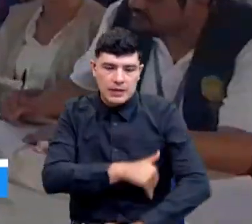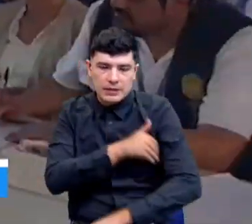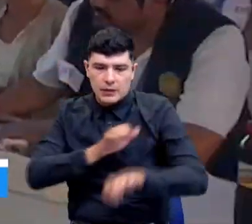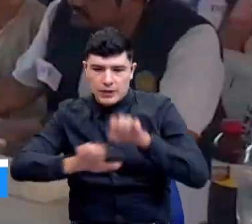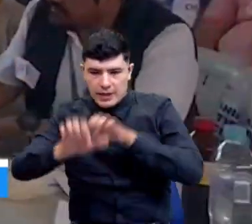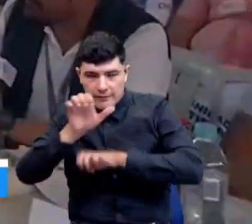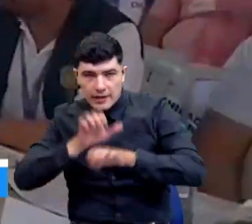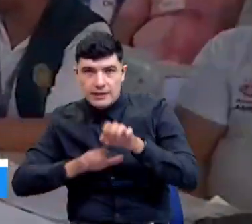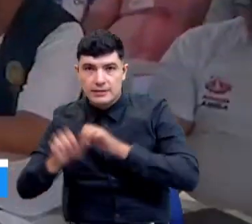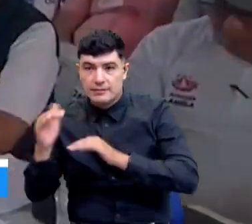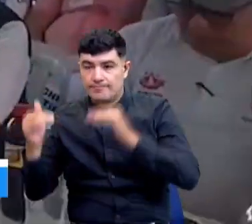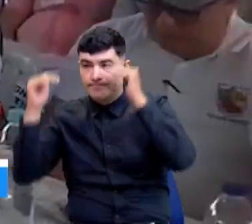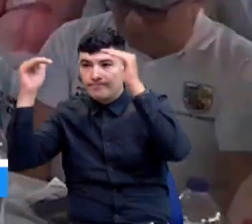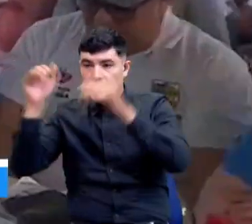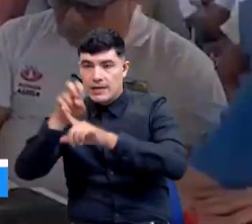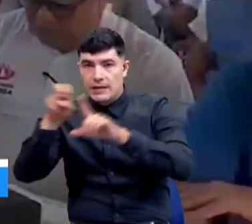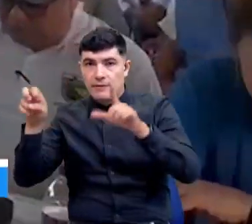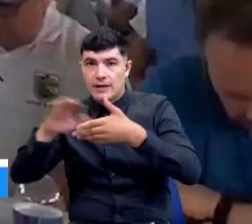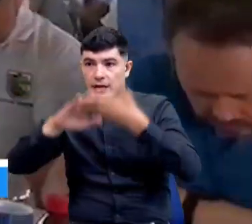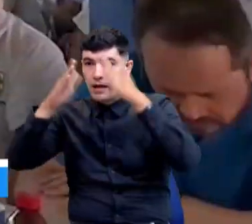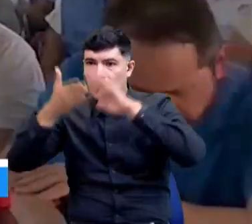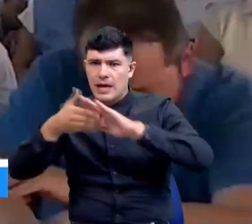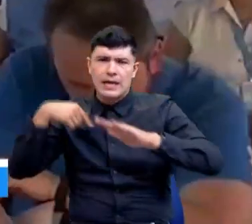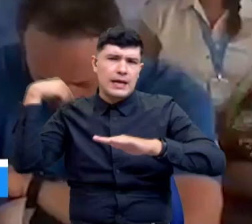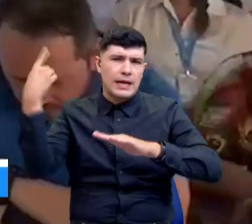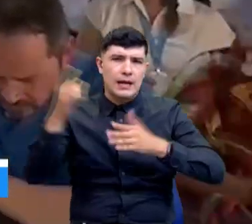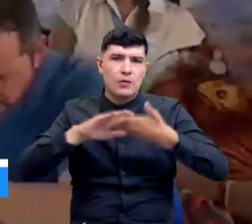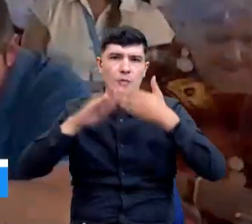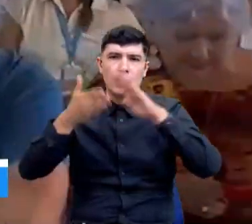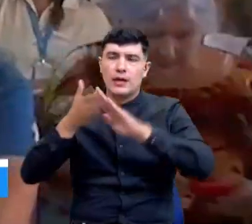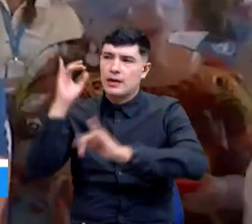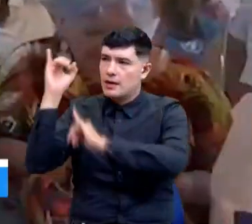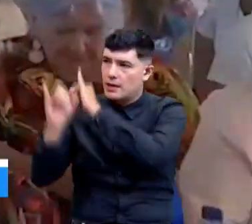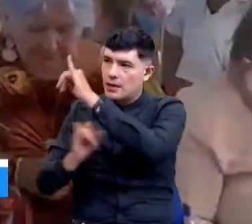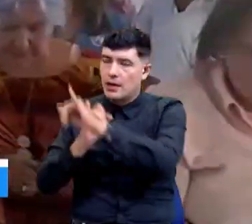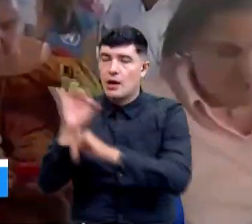altos comisionados de la paz, comunidades internacionales y la Iglesia Católica.